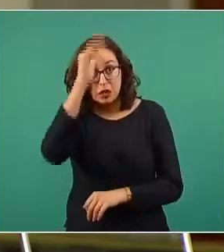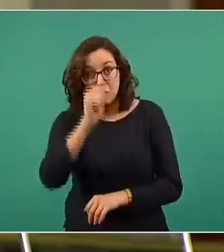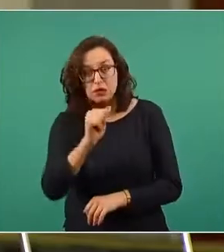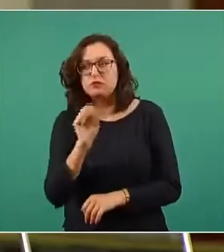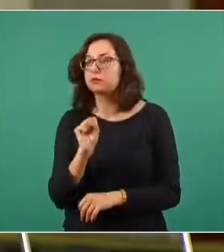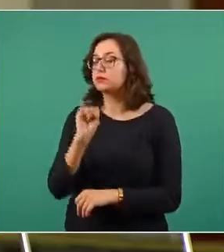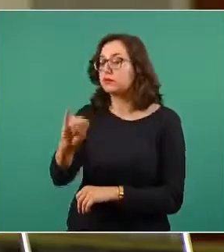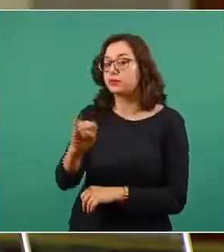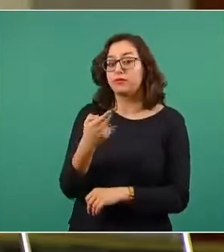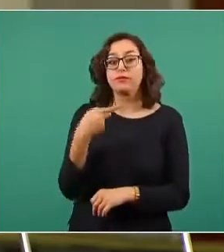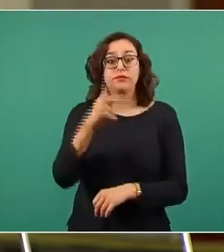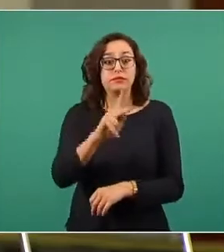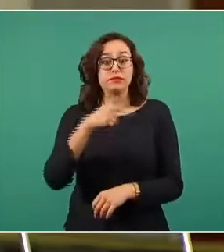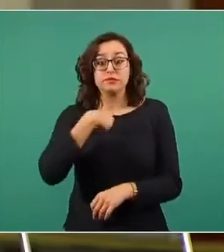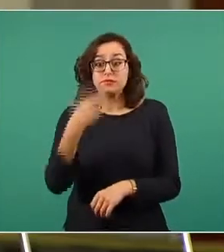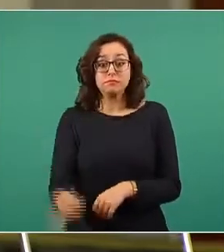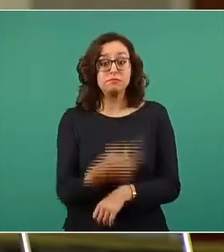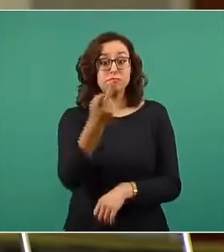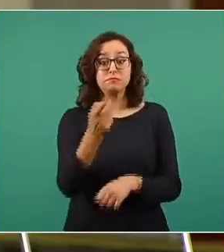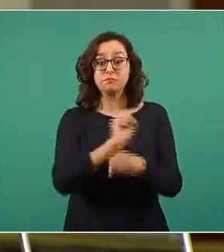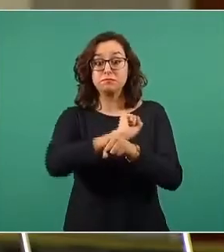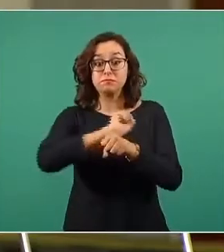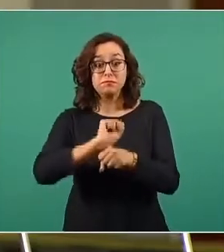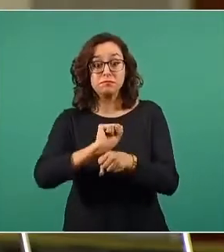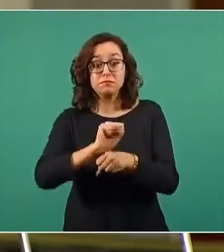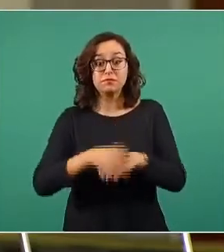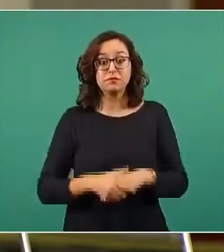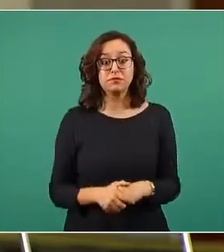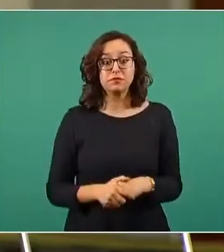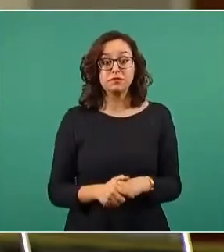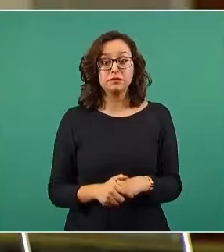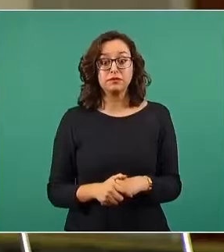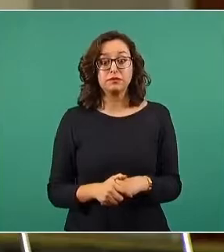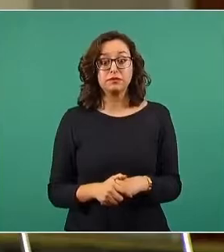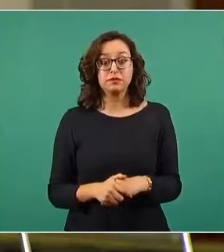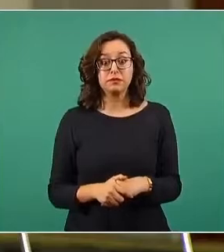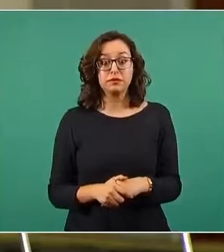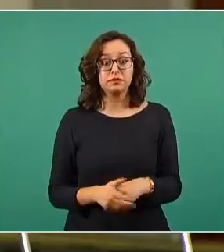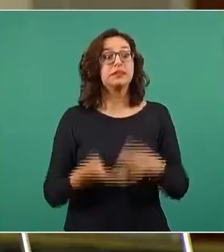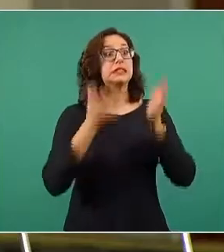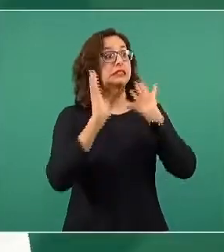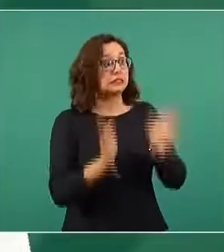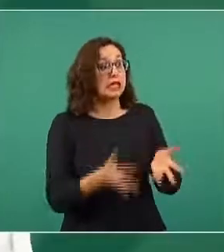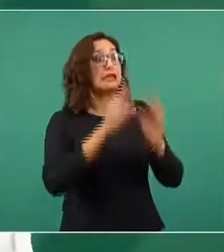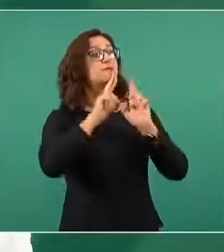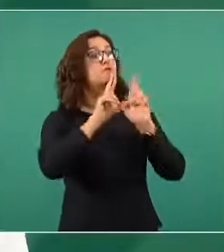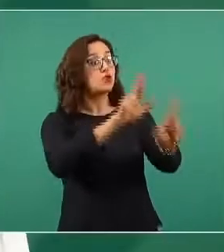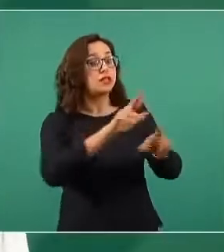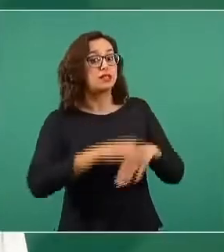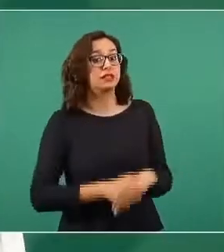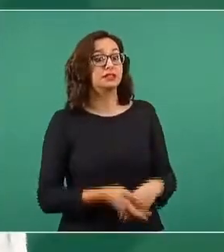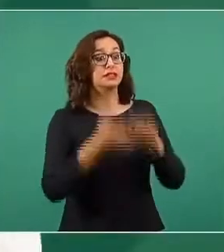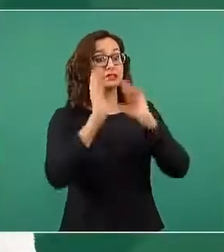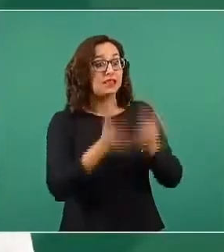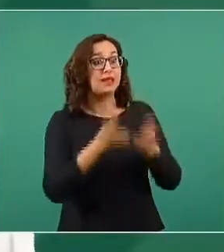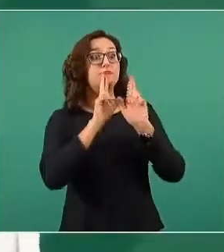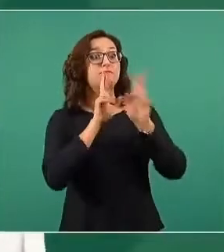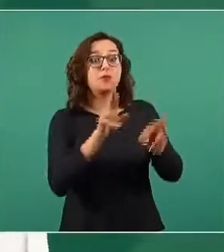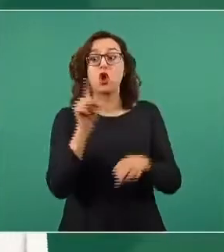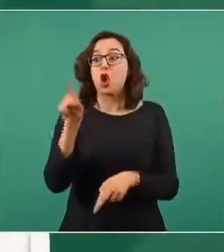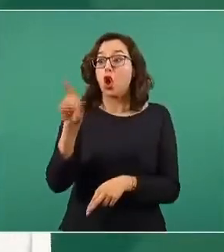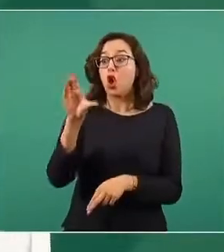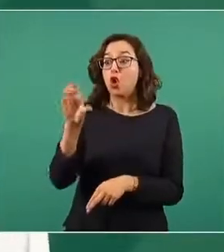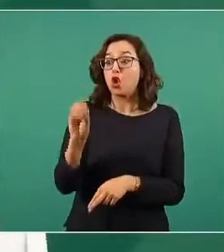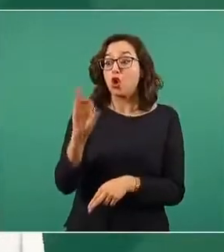la pregunta es muy simple. ¿Con cuánto porcentaje de Ya se lo intervalo de respondí. confianza? Esa es una materia de COFEPRIS que para